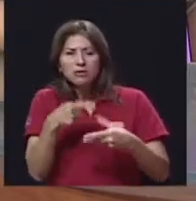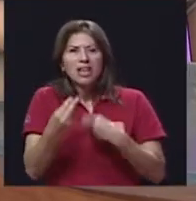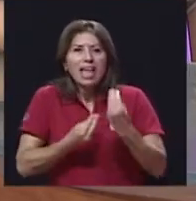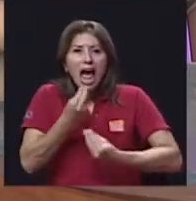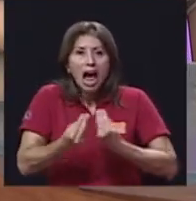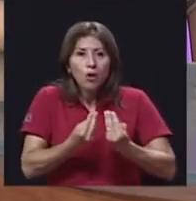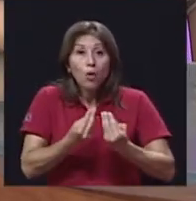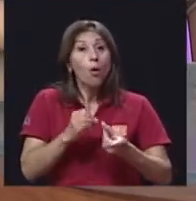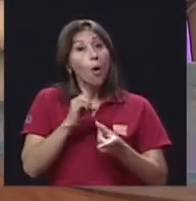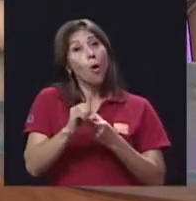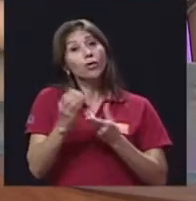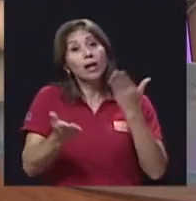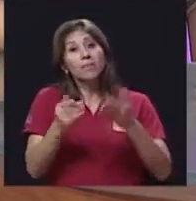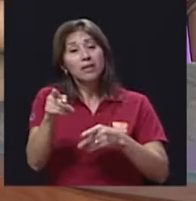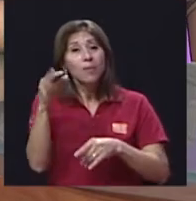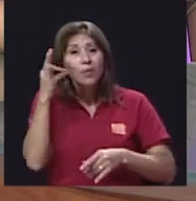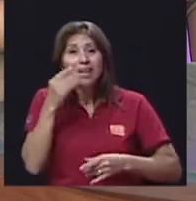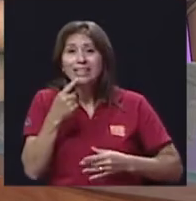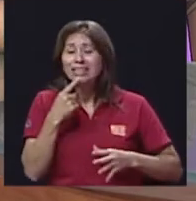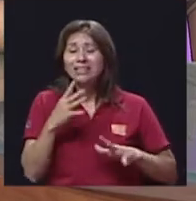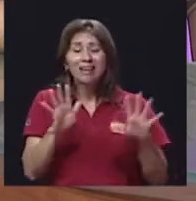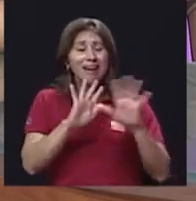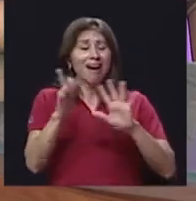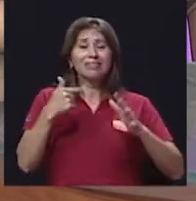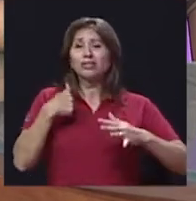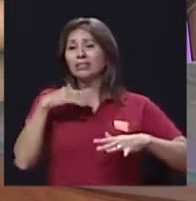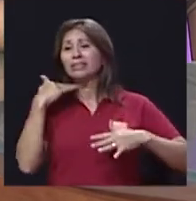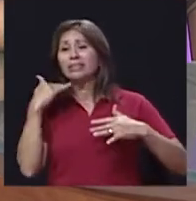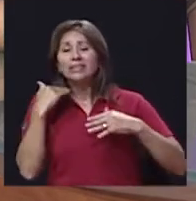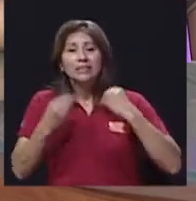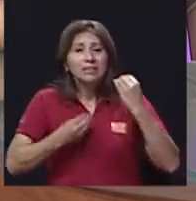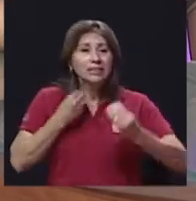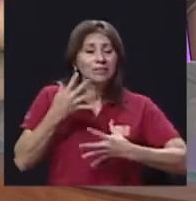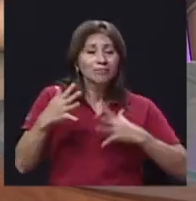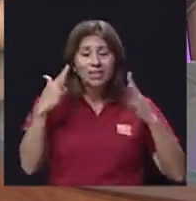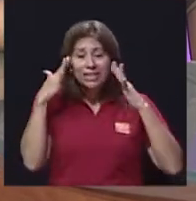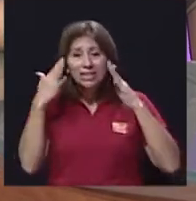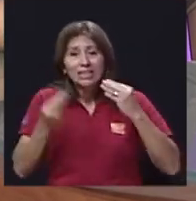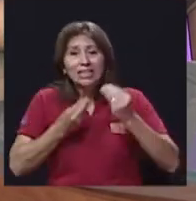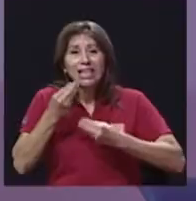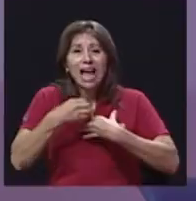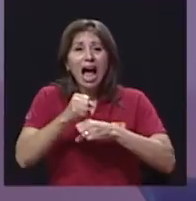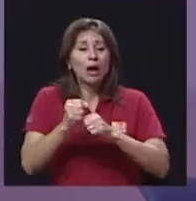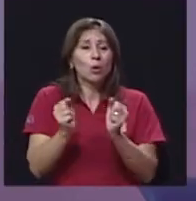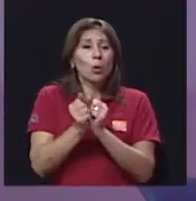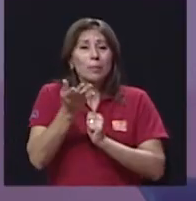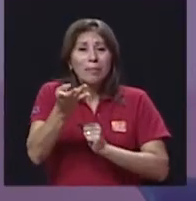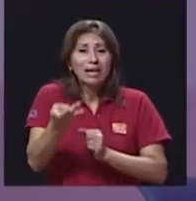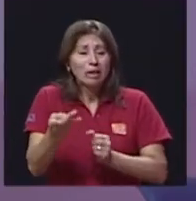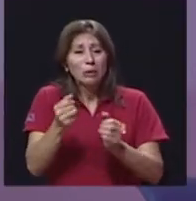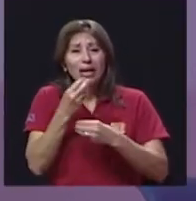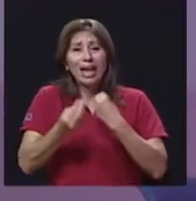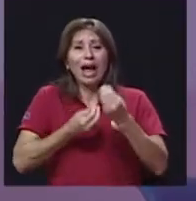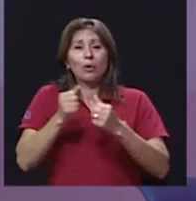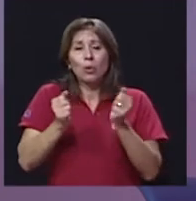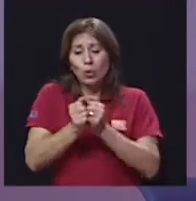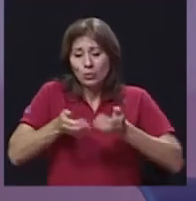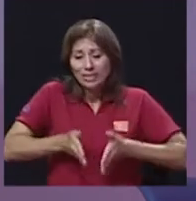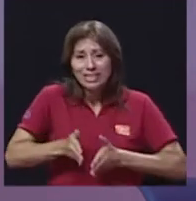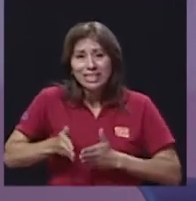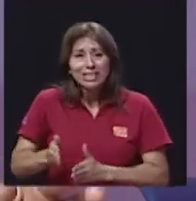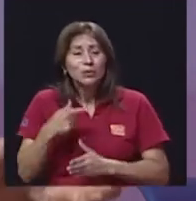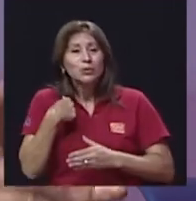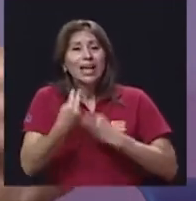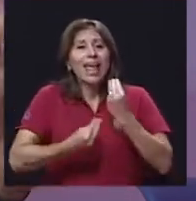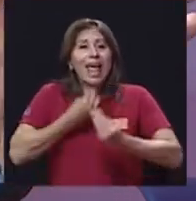de me estoy muriendo ya voy a tirar los chiquillos por la ventana y qué hago con mi marido queda con los chiquillos que hago para